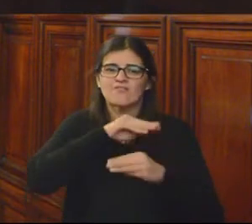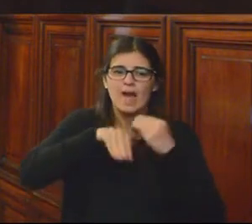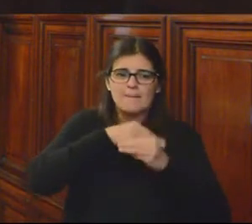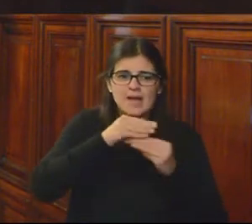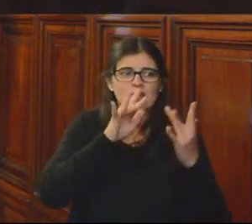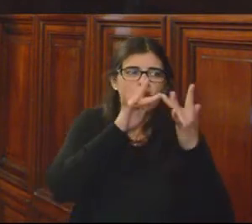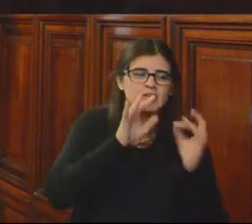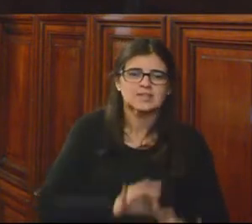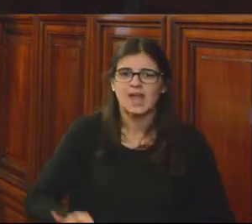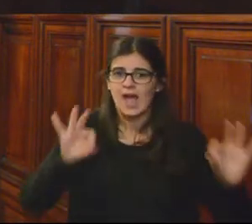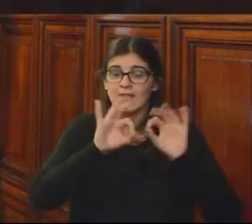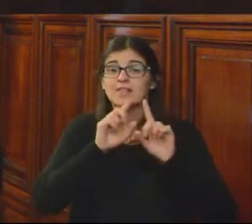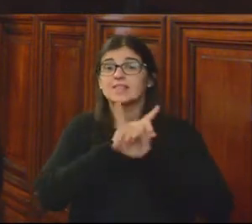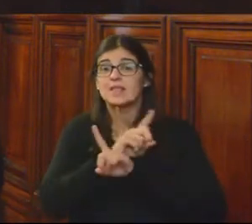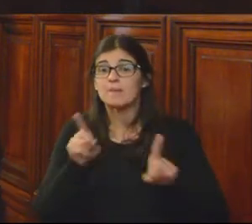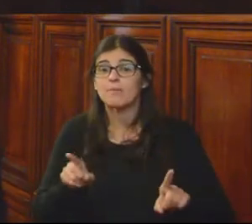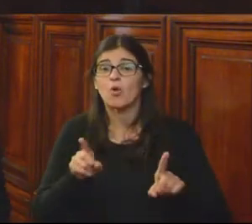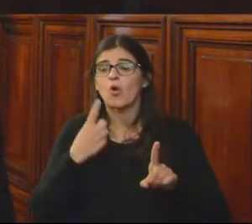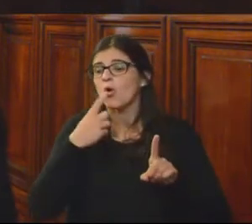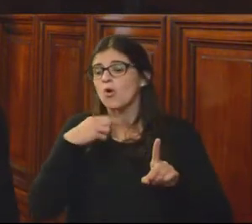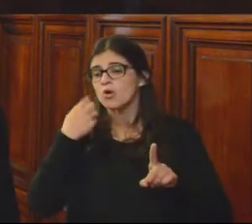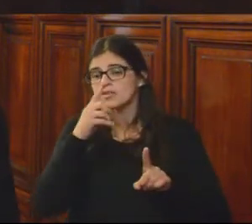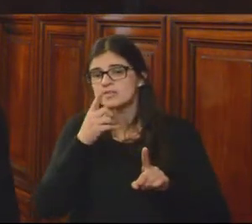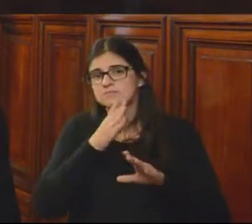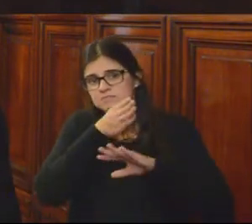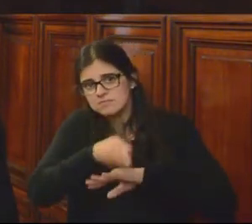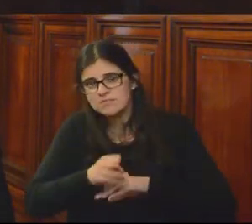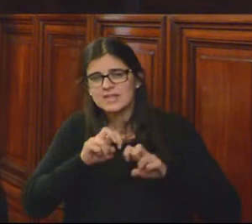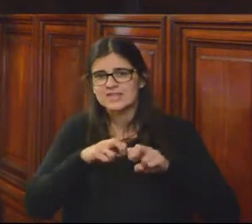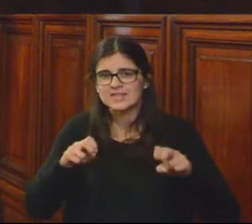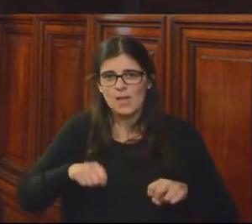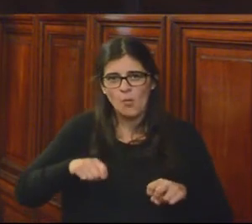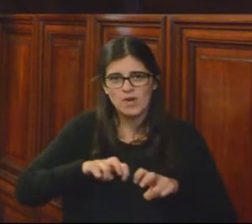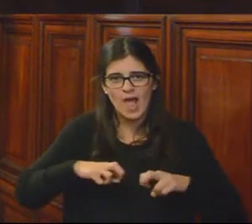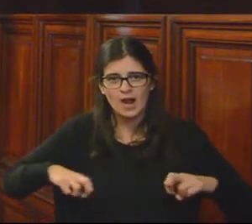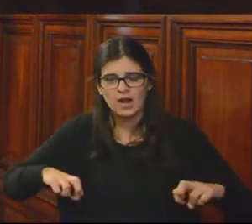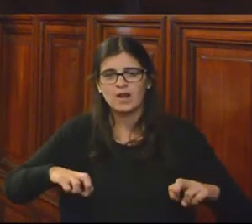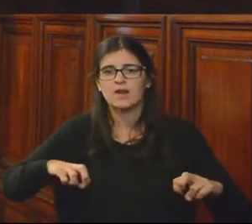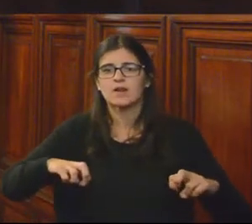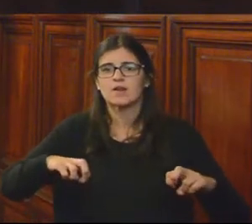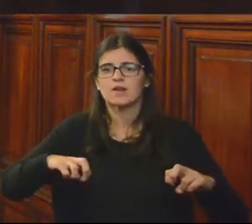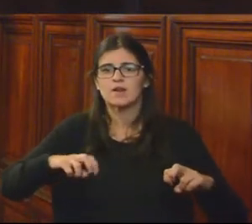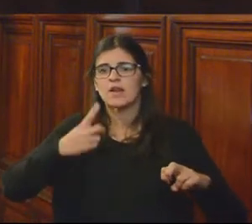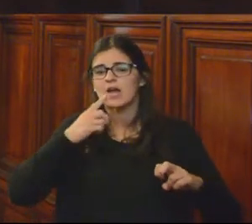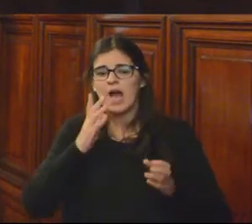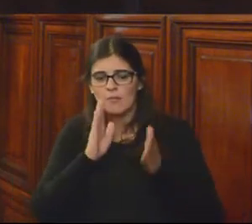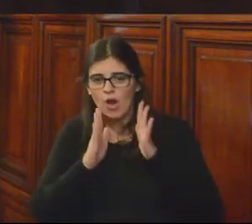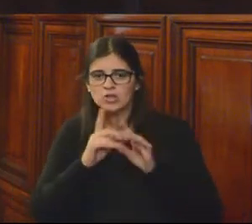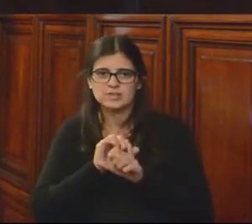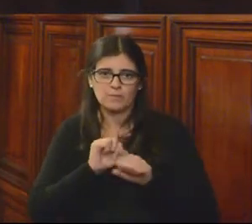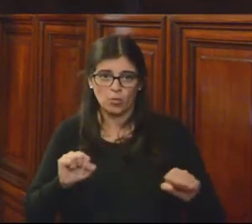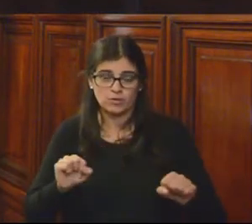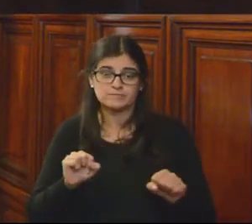ni tampoco ni fue presentado a tribunales, ni tampoco fue le permitieron el acceso a sus abogados.